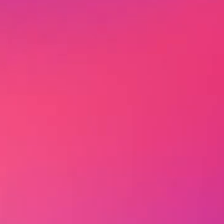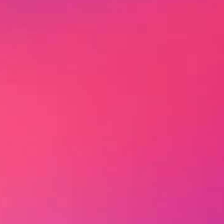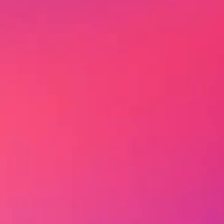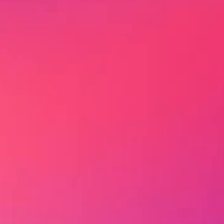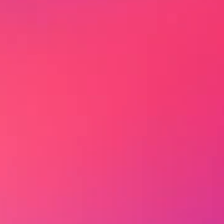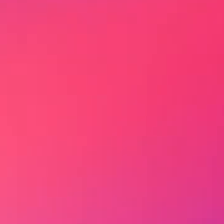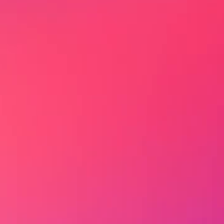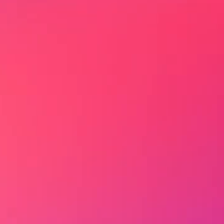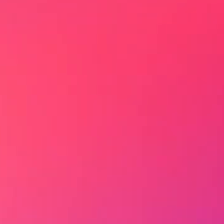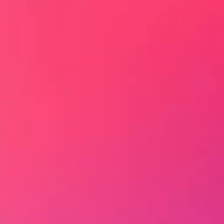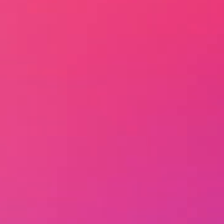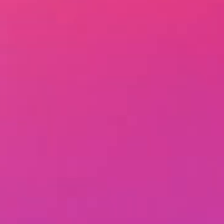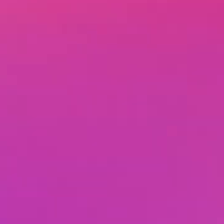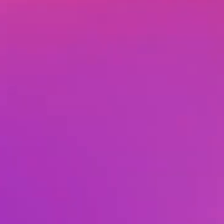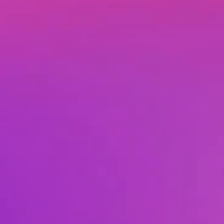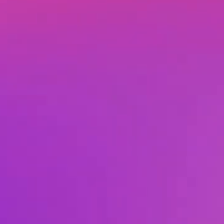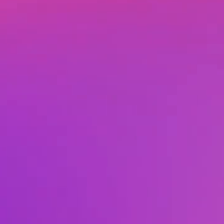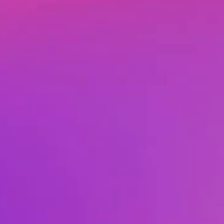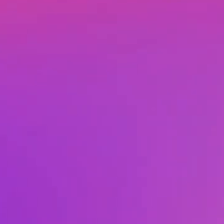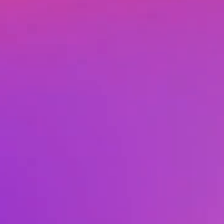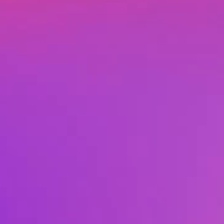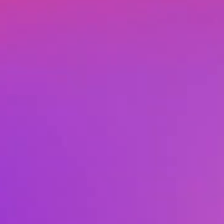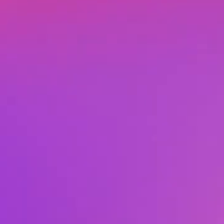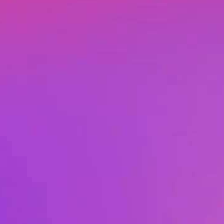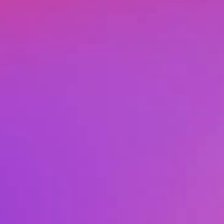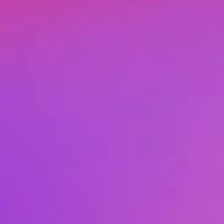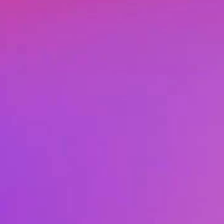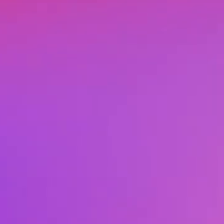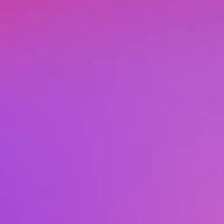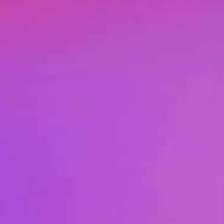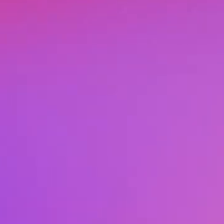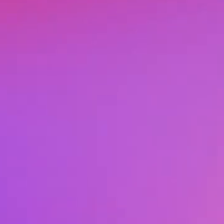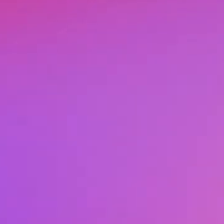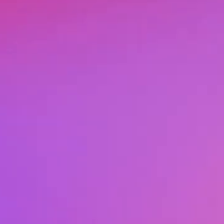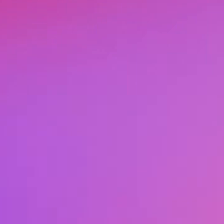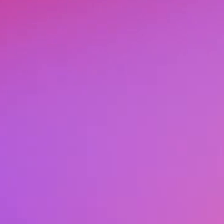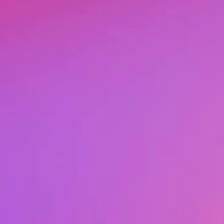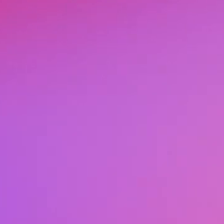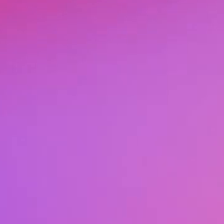conalitec.cep.gov.mx. Y recuerda que también cuentas con el sitio